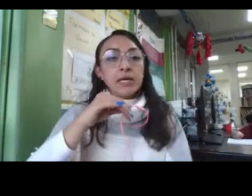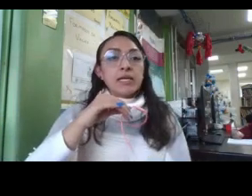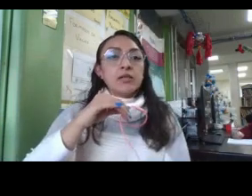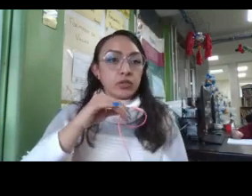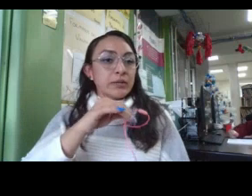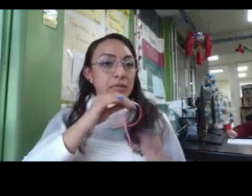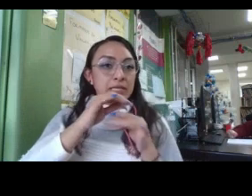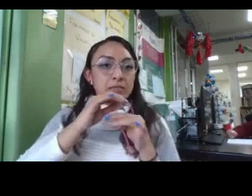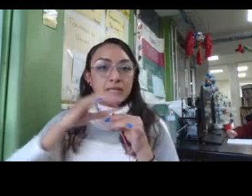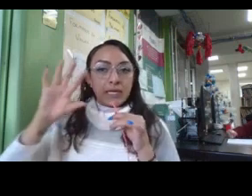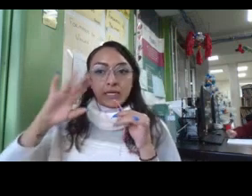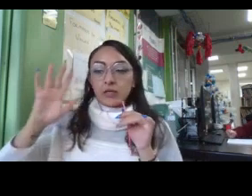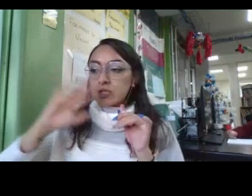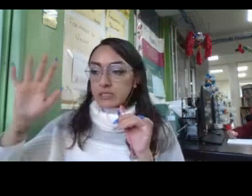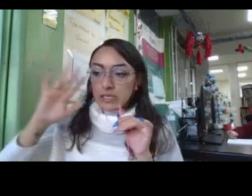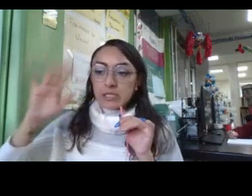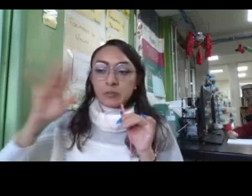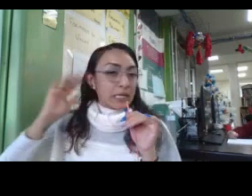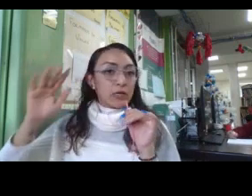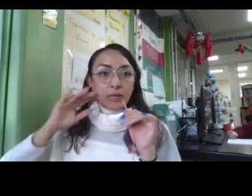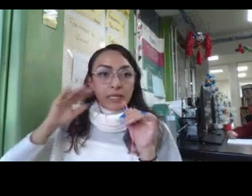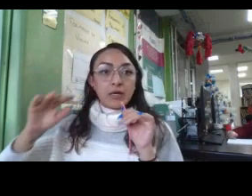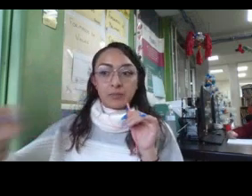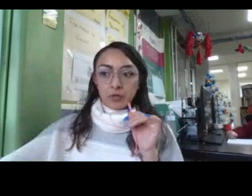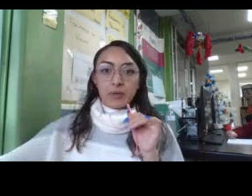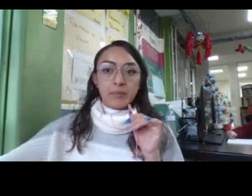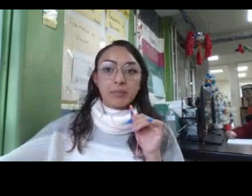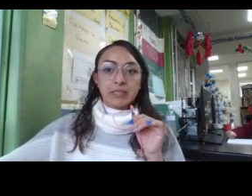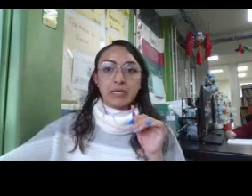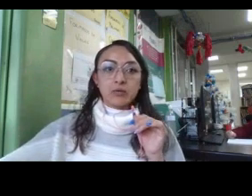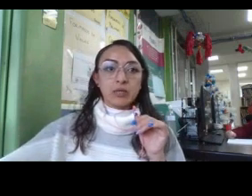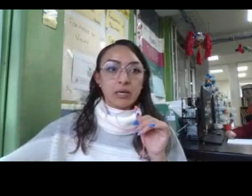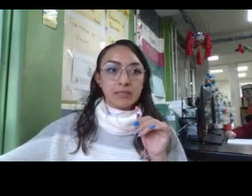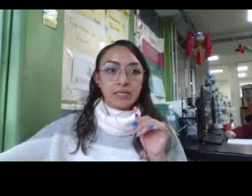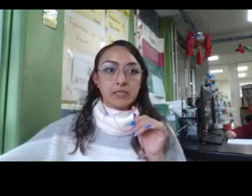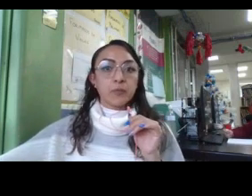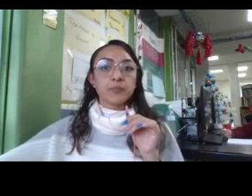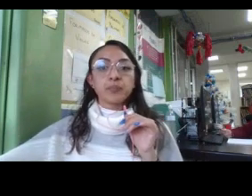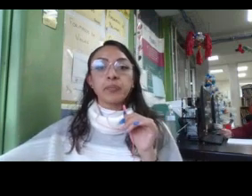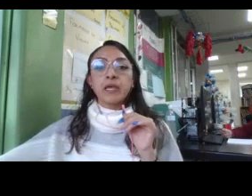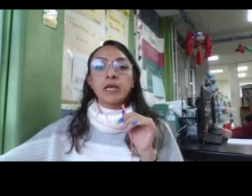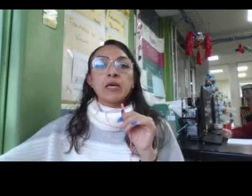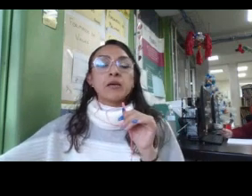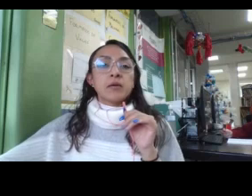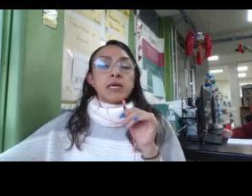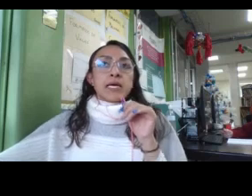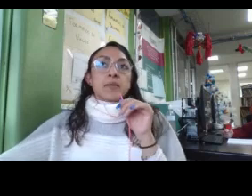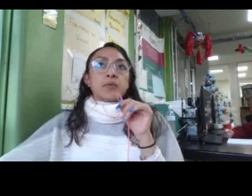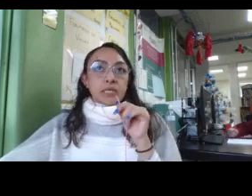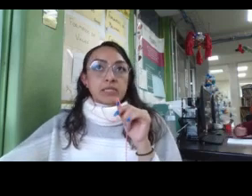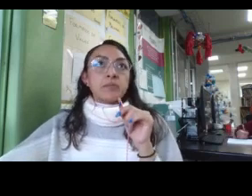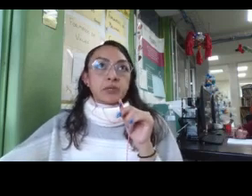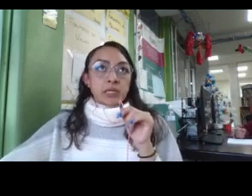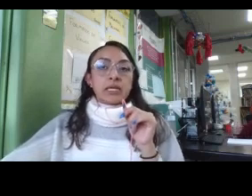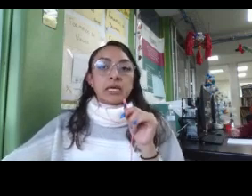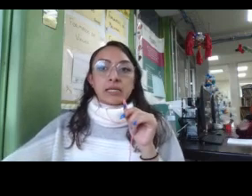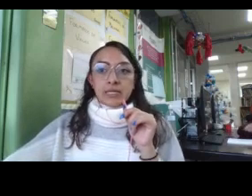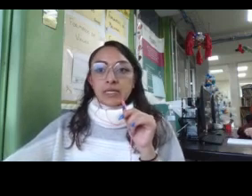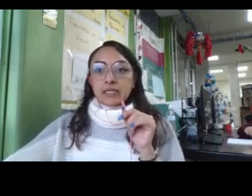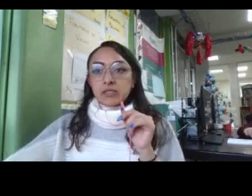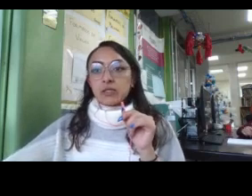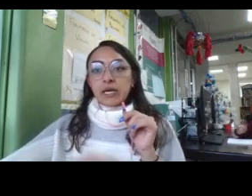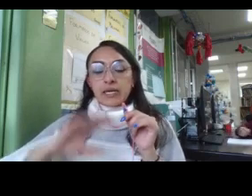WhatsApp, donde también les mandé ahí los stickers para que lo vayan practicando a través de eso. ¿Por qué es